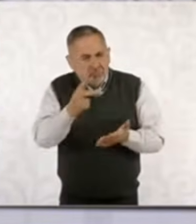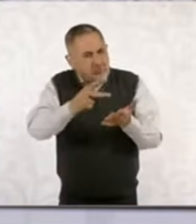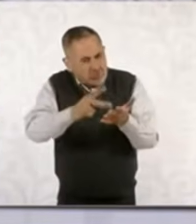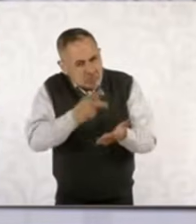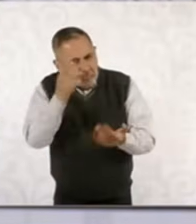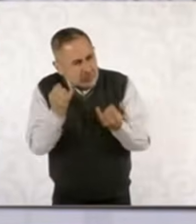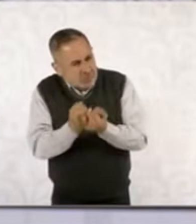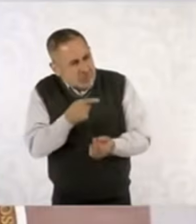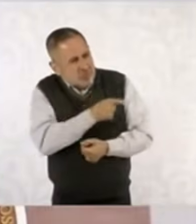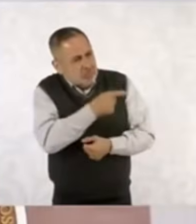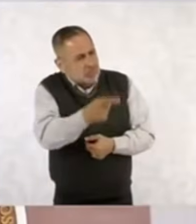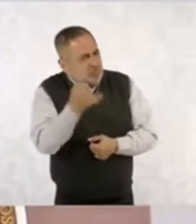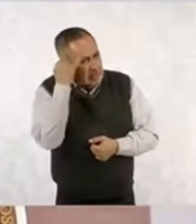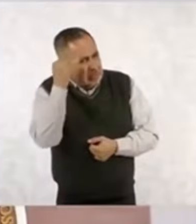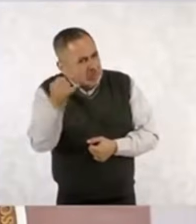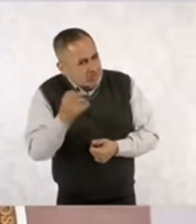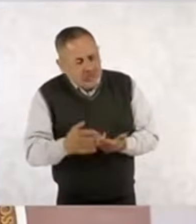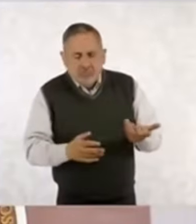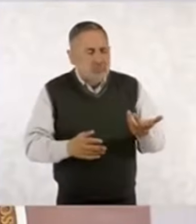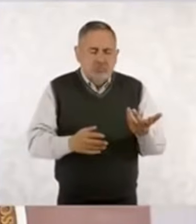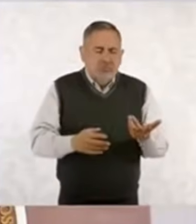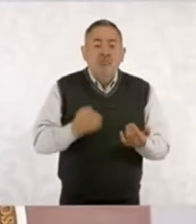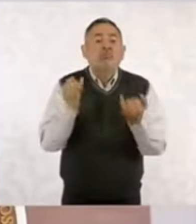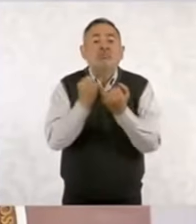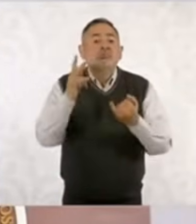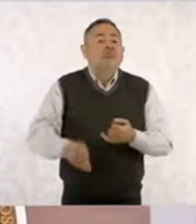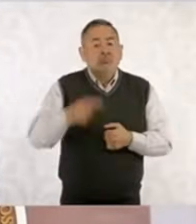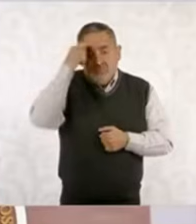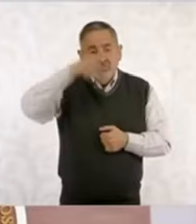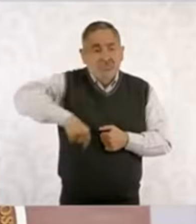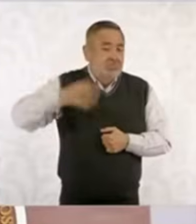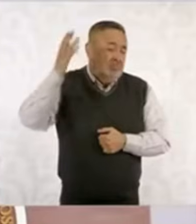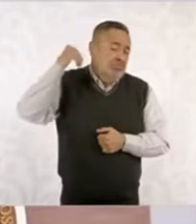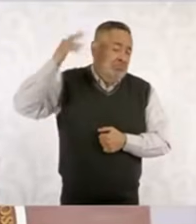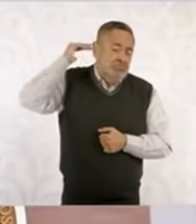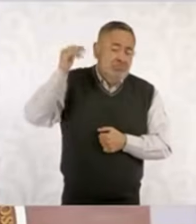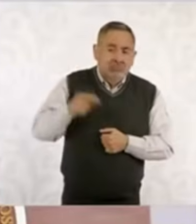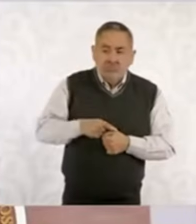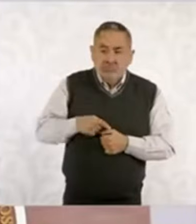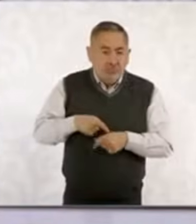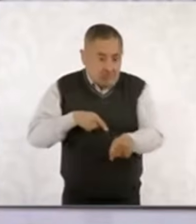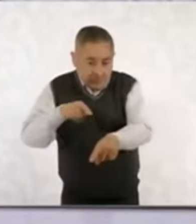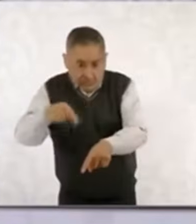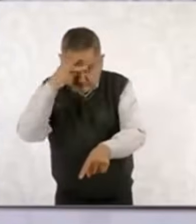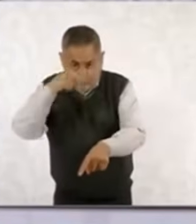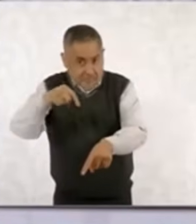O se desaparece, como fue en algún tiempo en México, por el solo hecho de pensar distinto.